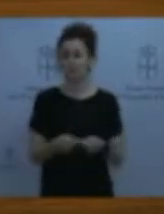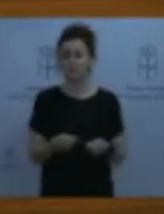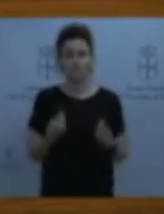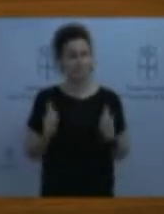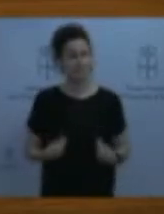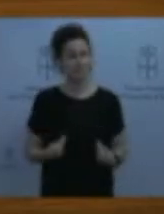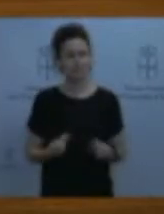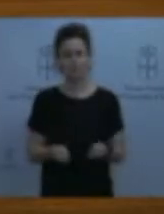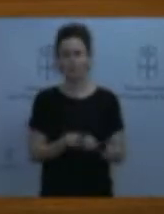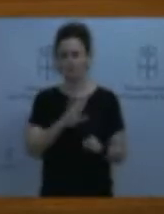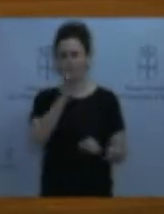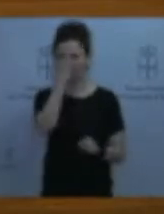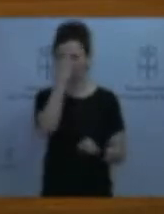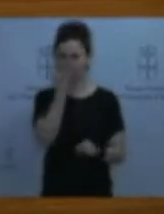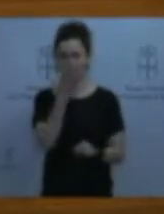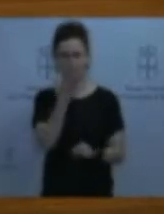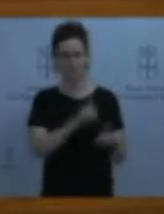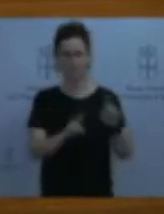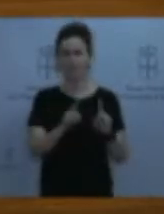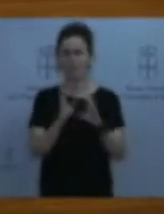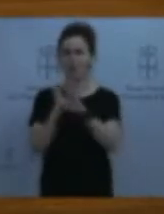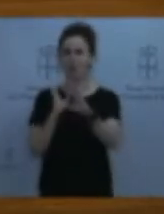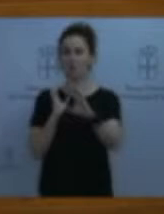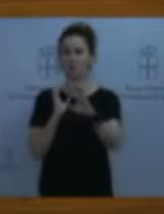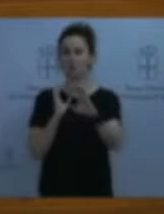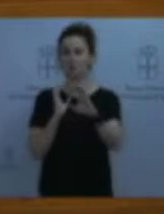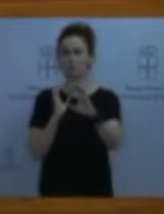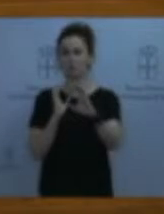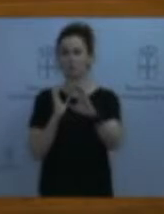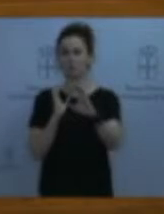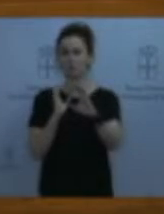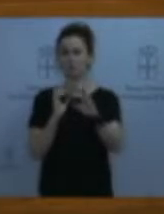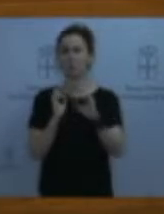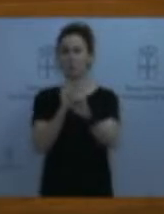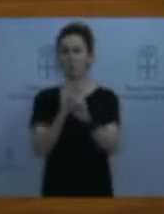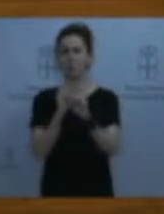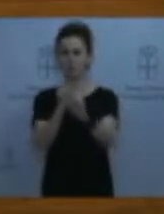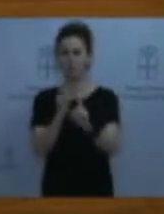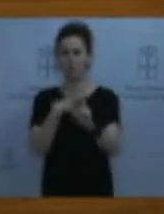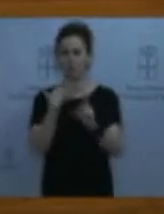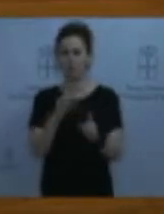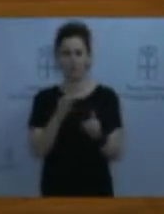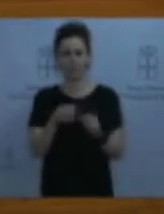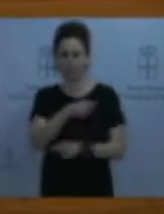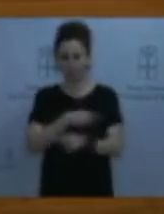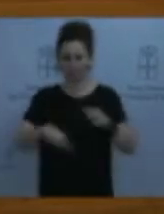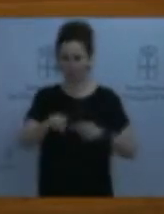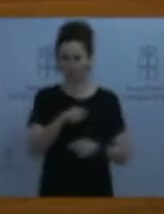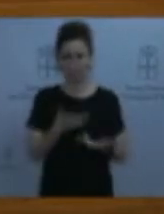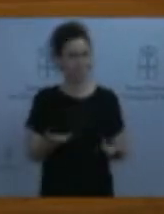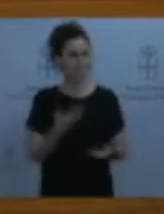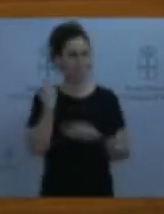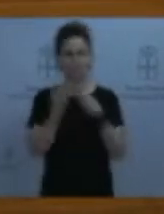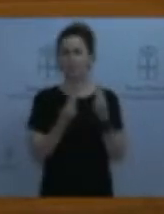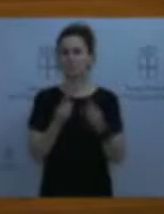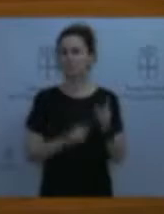creer que ese sea el principal problema, porque los autobuses, la movilidad, garantiza la conexión dentro de los distintos centros. Por tanto, sinceramente yo no creo que sea